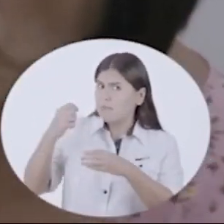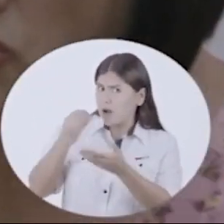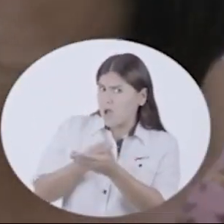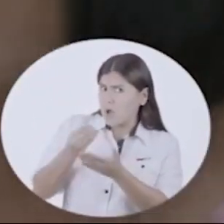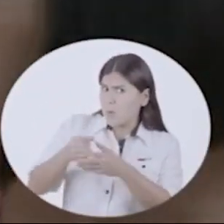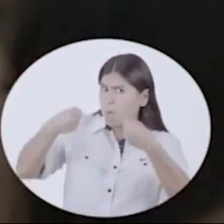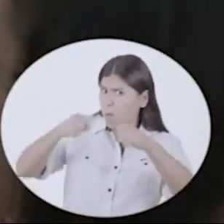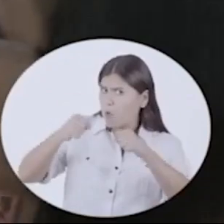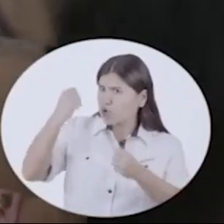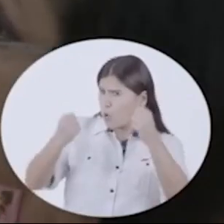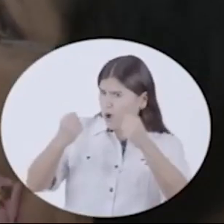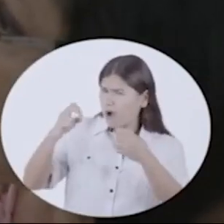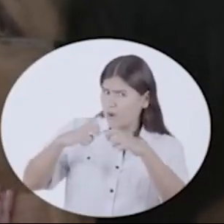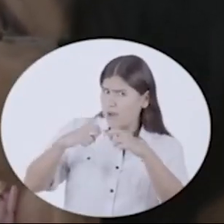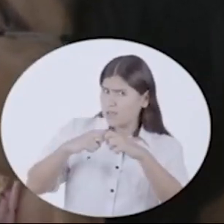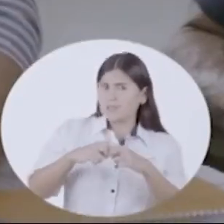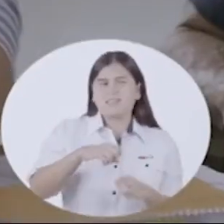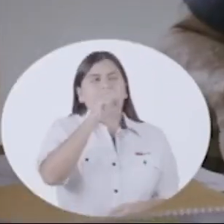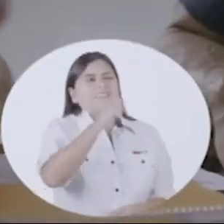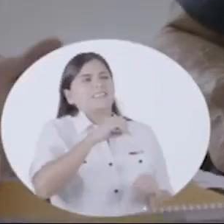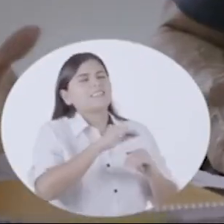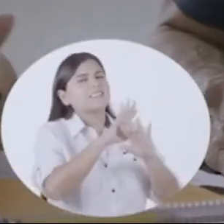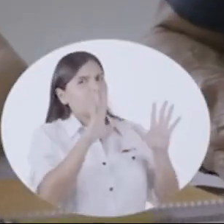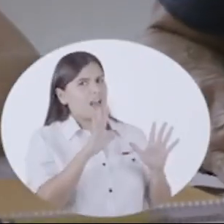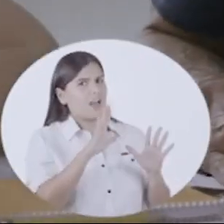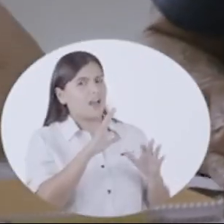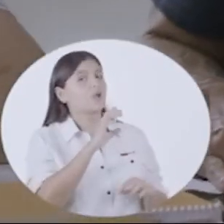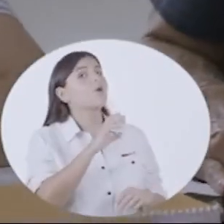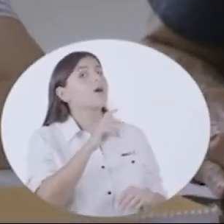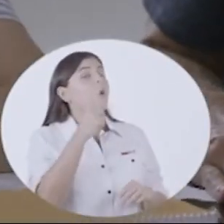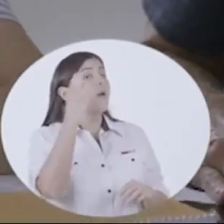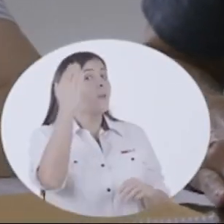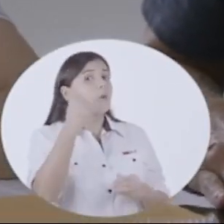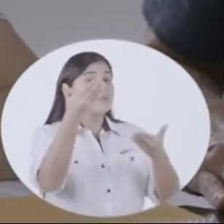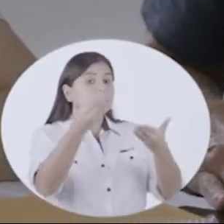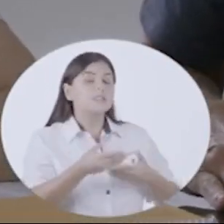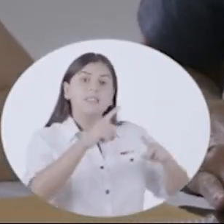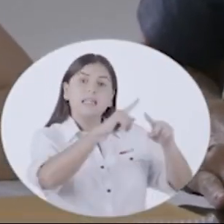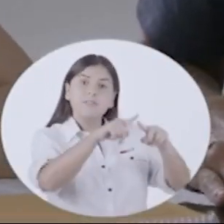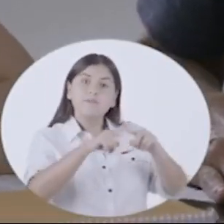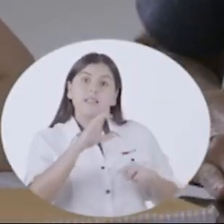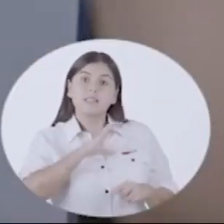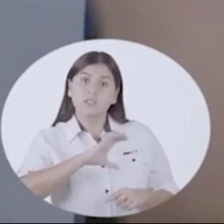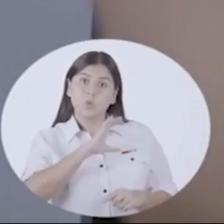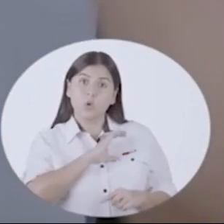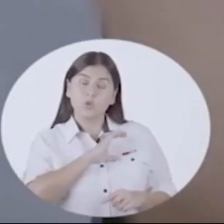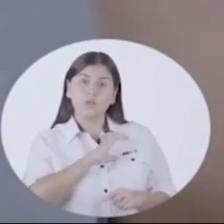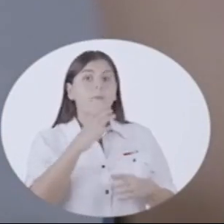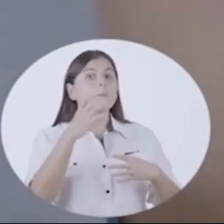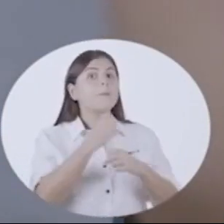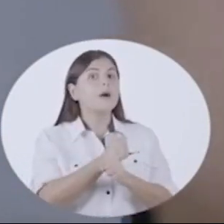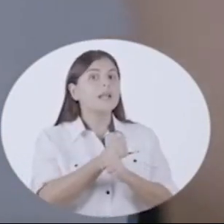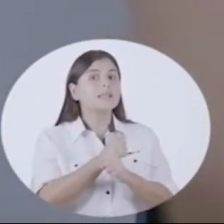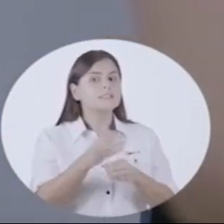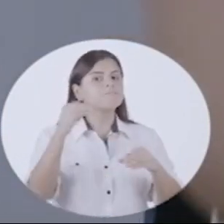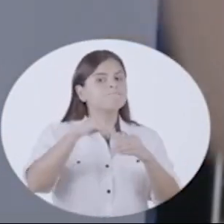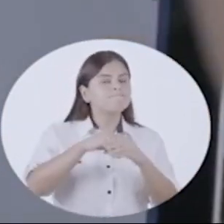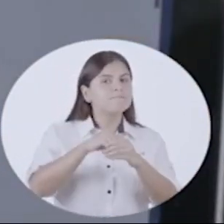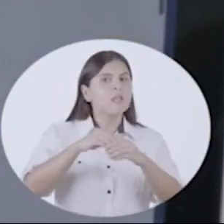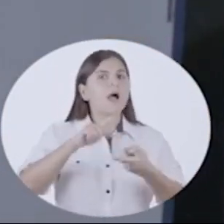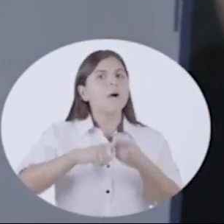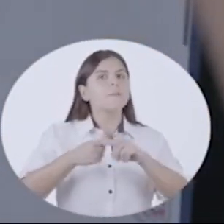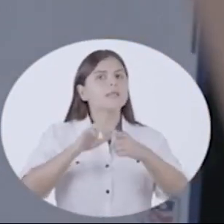etiquetas energéticas de todos los aparatos. Por eso es que aparato que veo, aparato que apunto. Porque también tenemos que saber cuál es el que consume más y